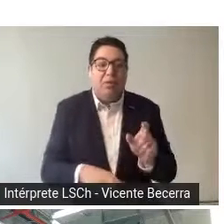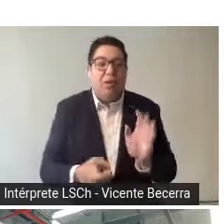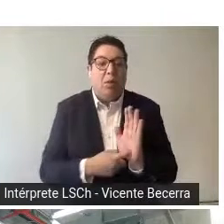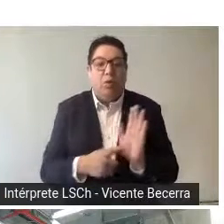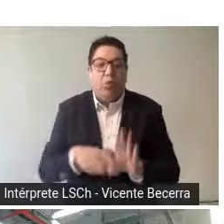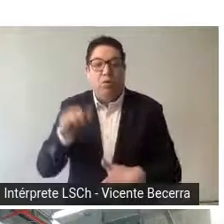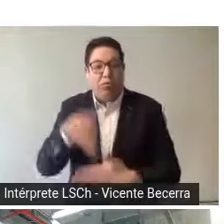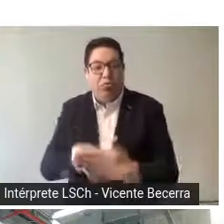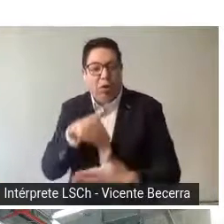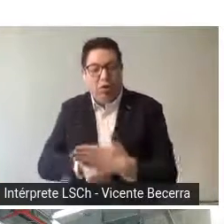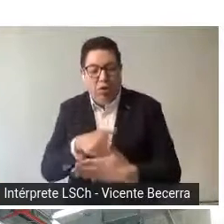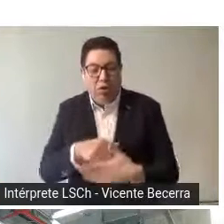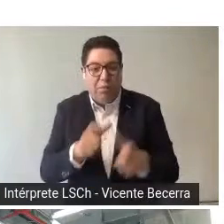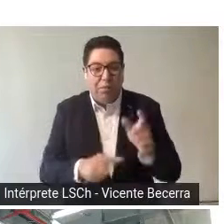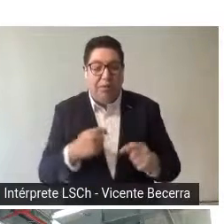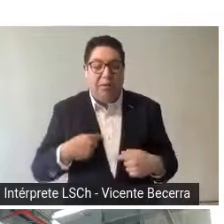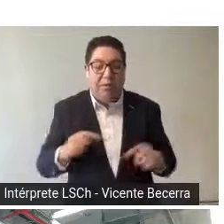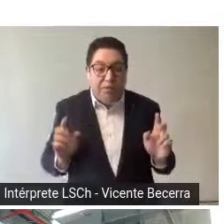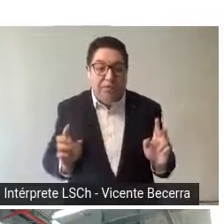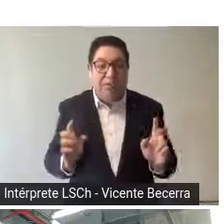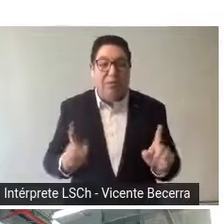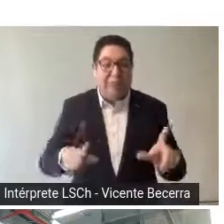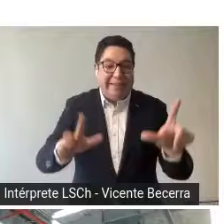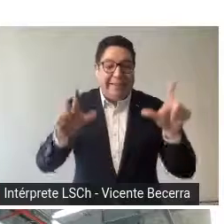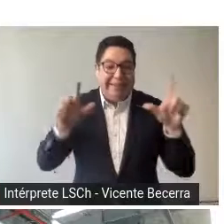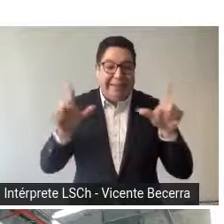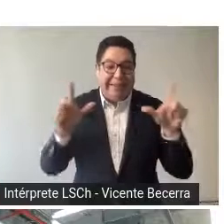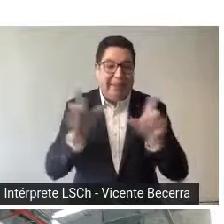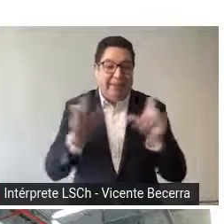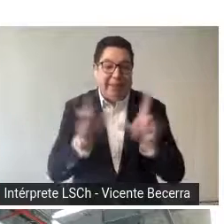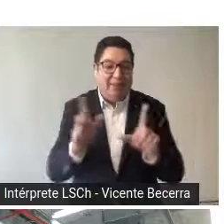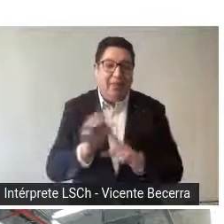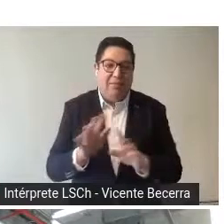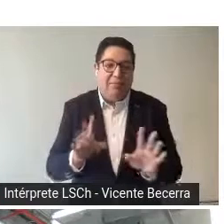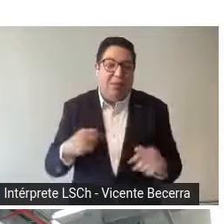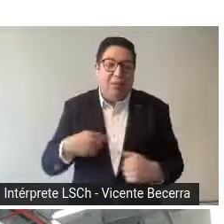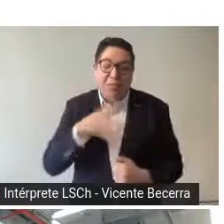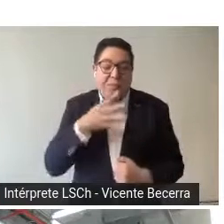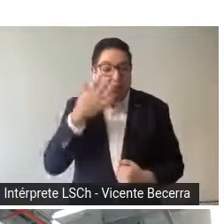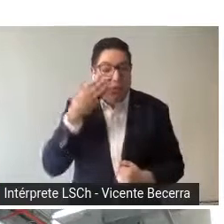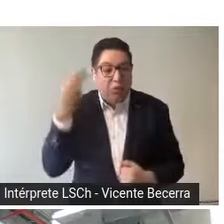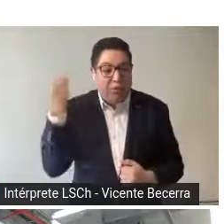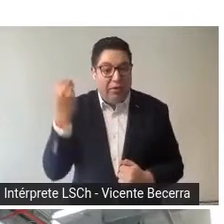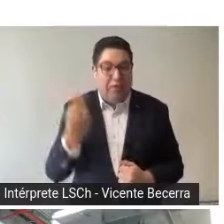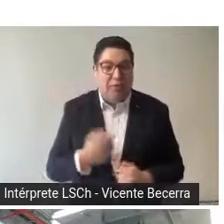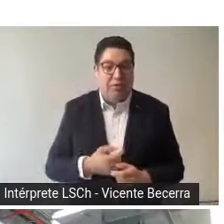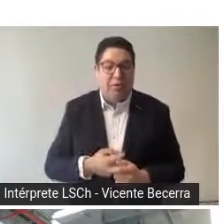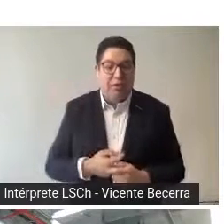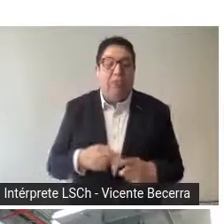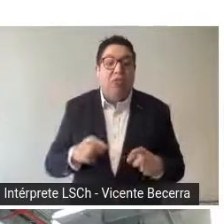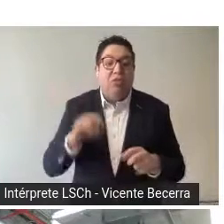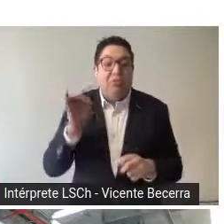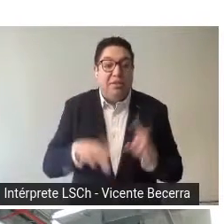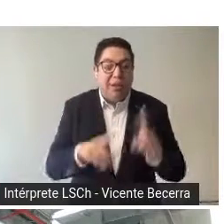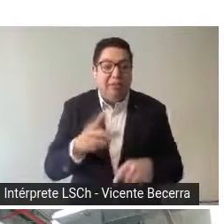votos, pero yo prescindí de la televisión, me olvidé, es decir, no se me pasó por la mente. Sabía que